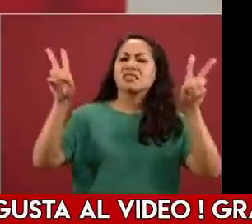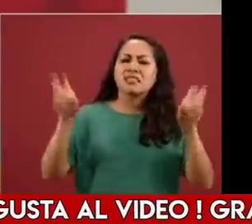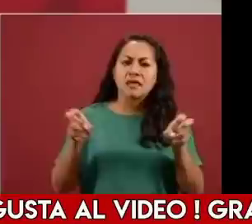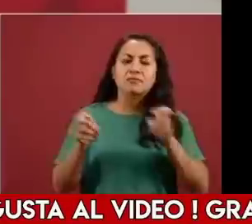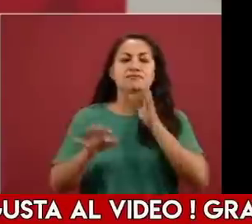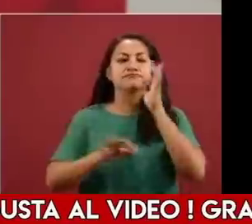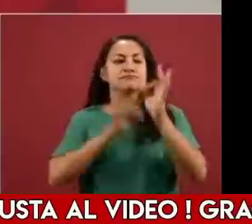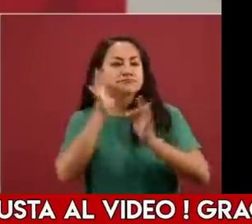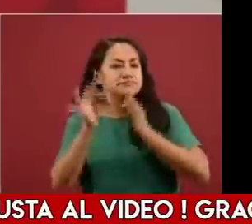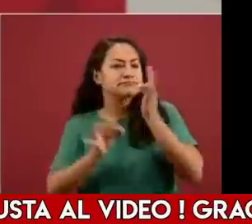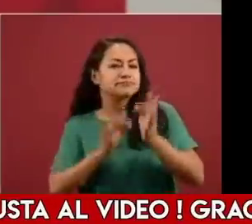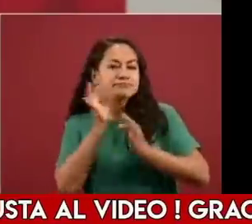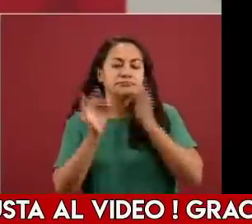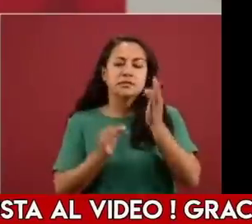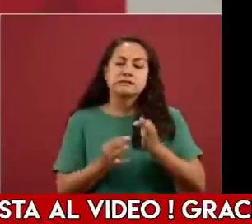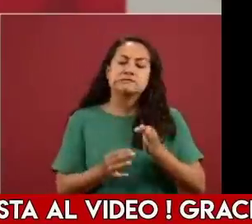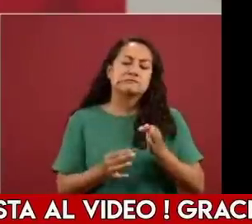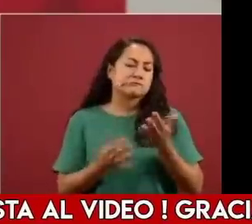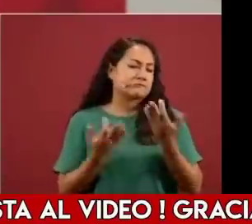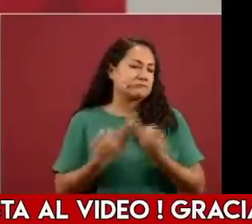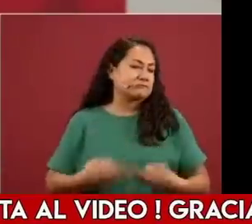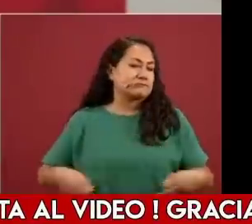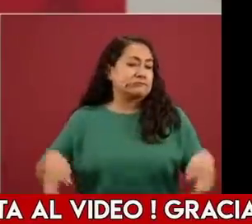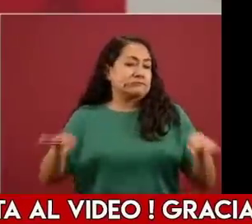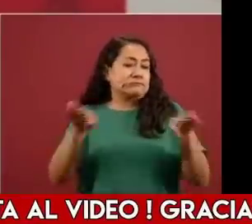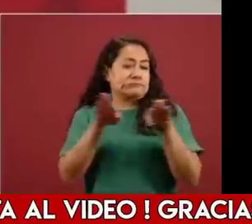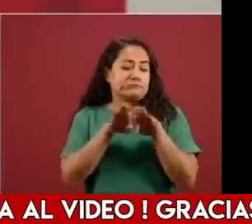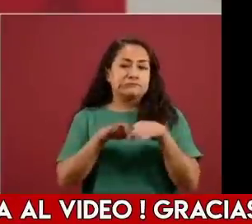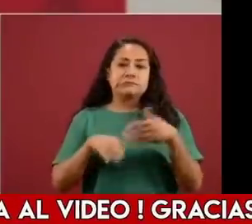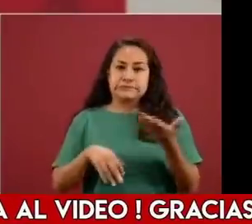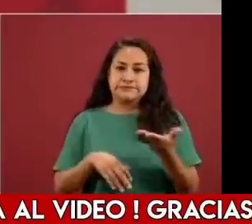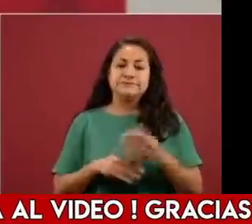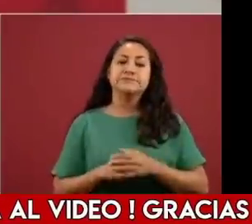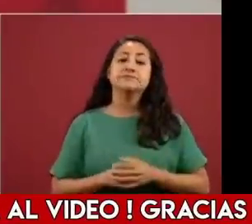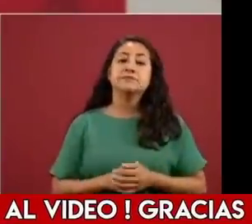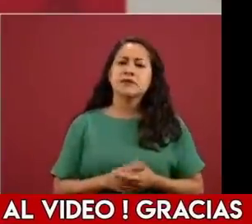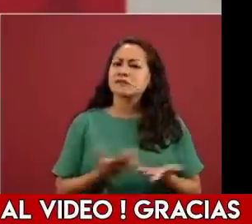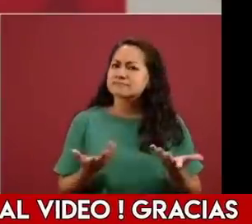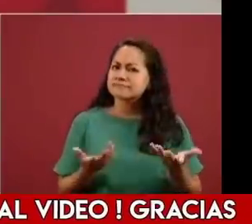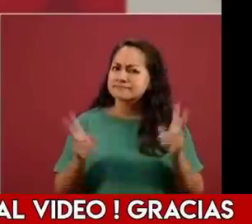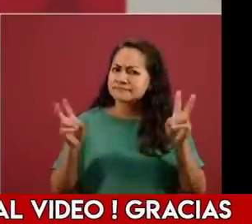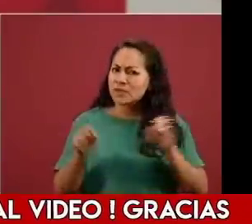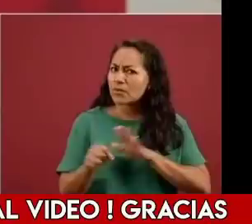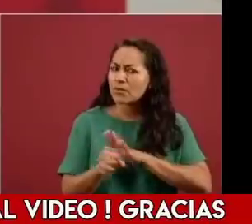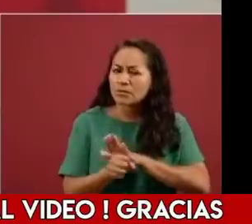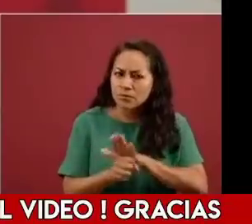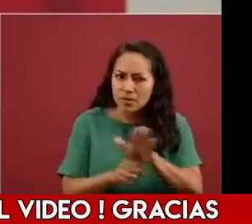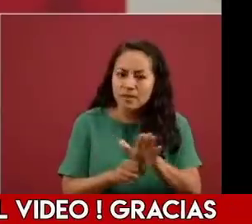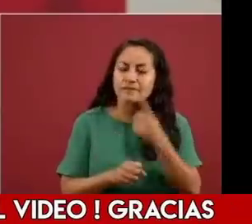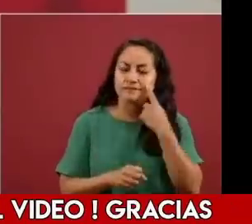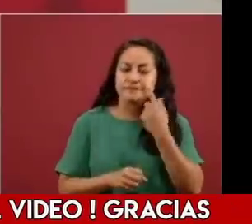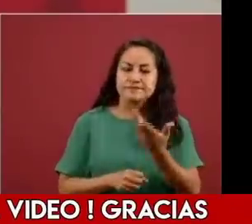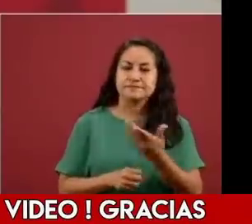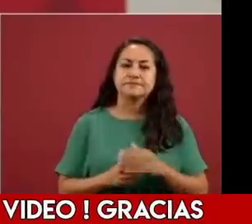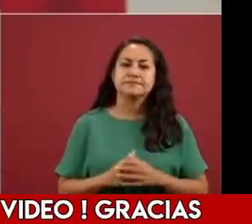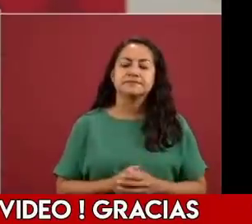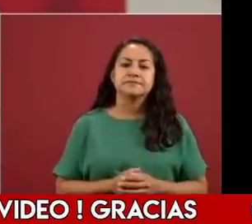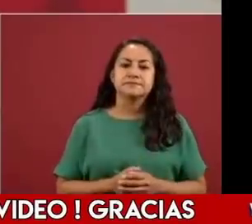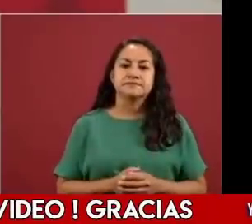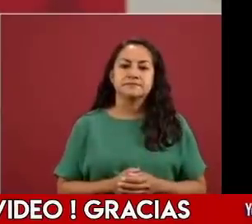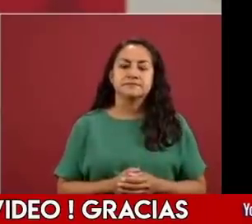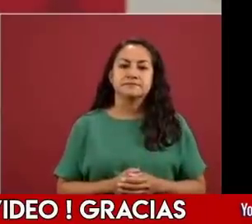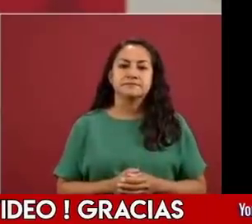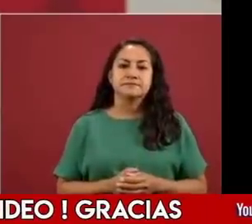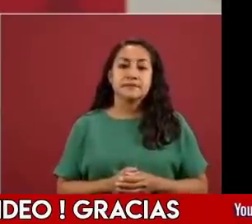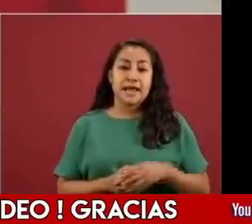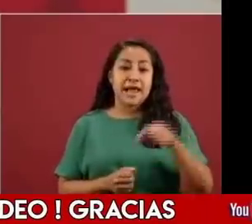consideramos muy importante y es la siguiente hemos estado denunciando en esta